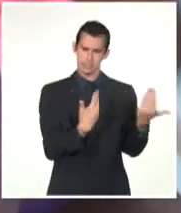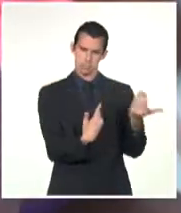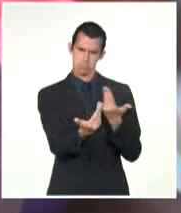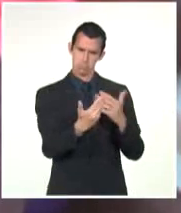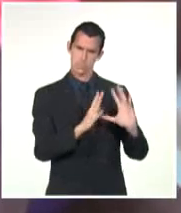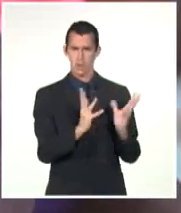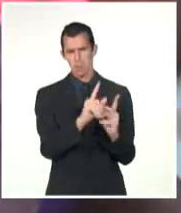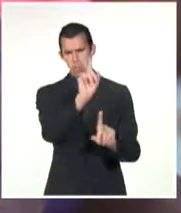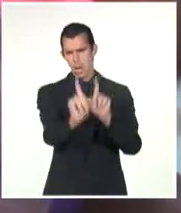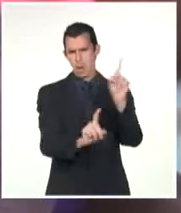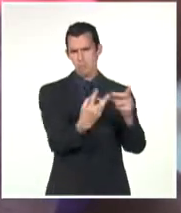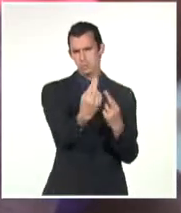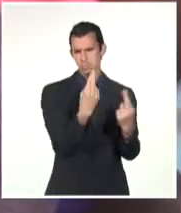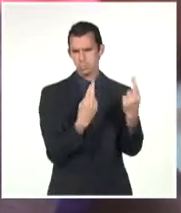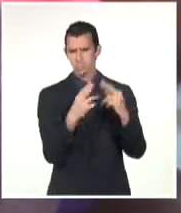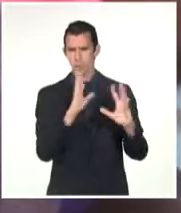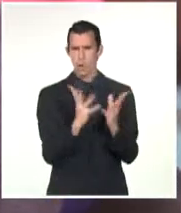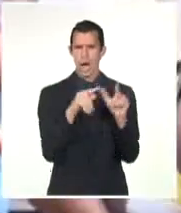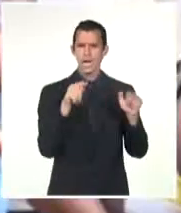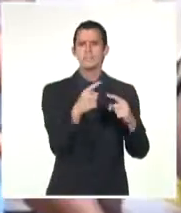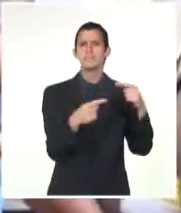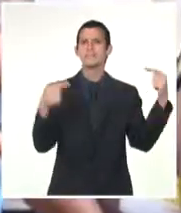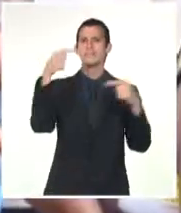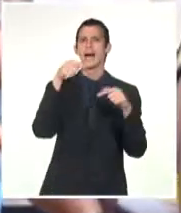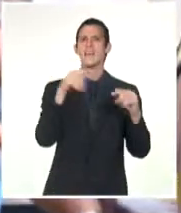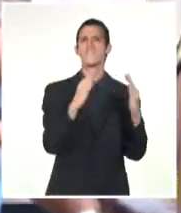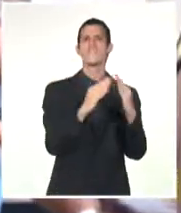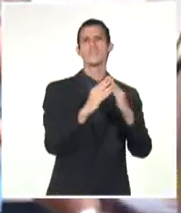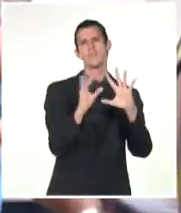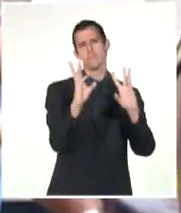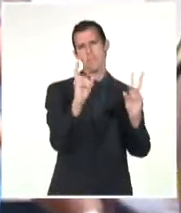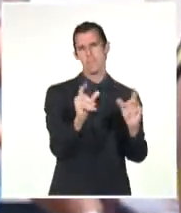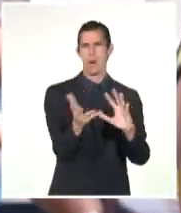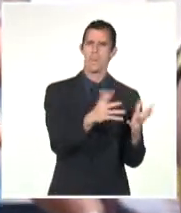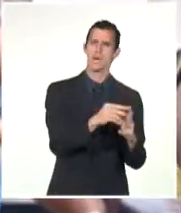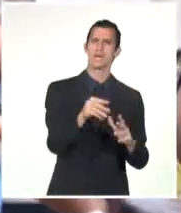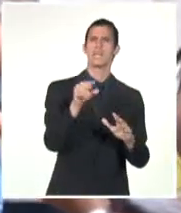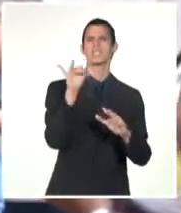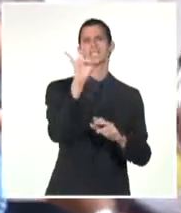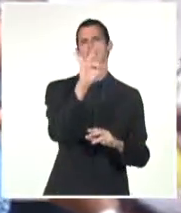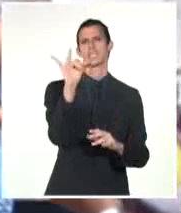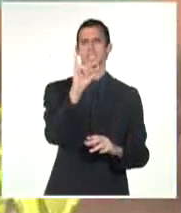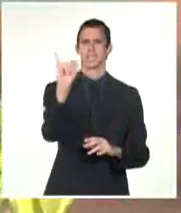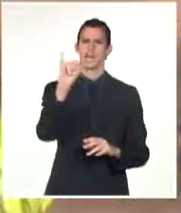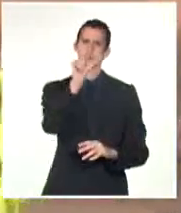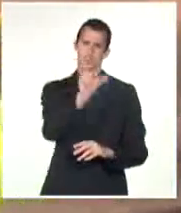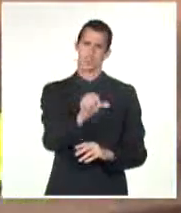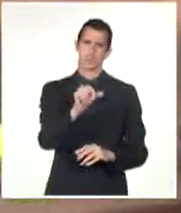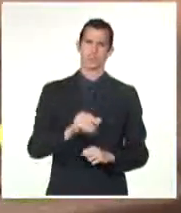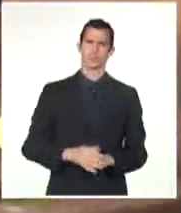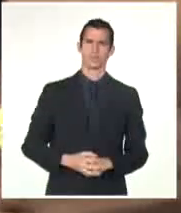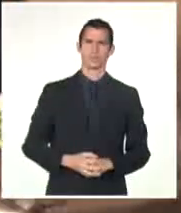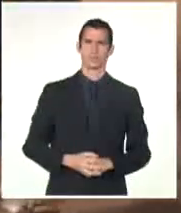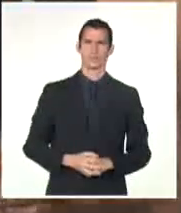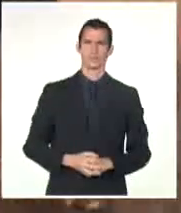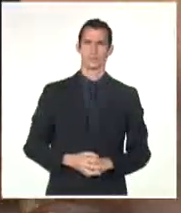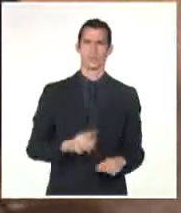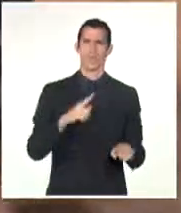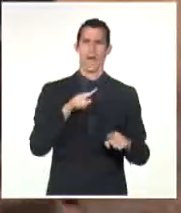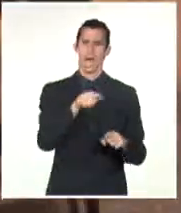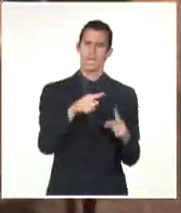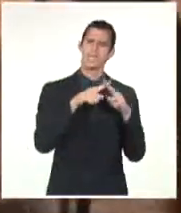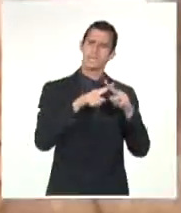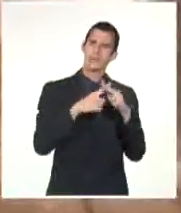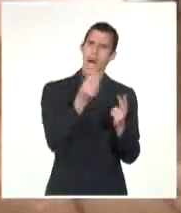acciones ejecutadas en la zona en la que reside una población de 776 habitantes se relacionan la reparación de la bodega el